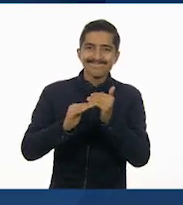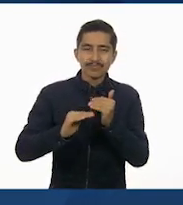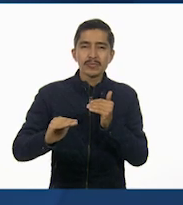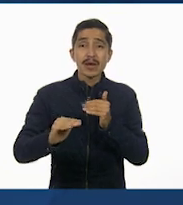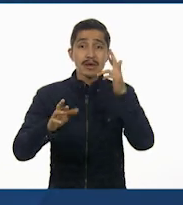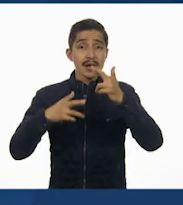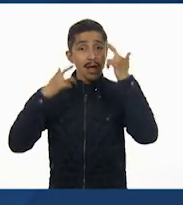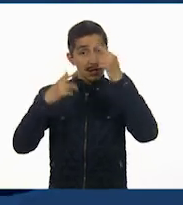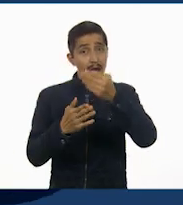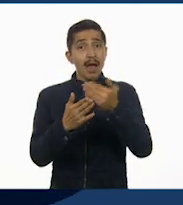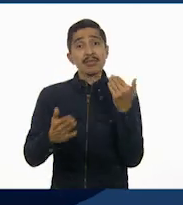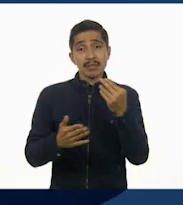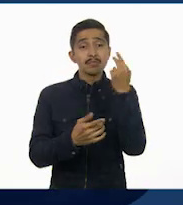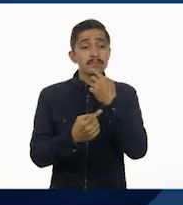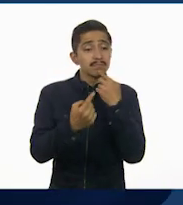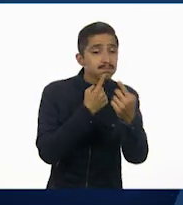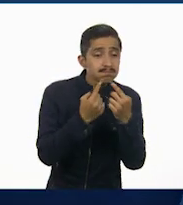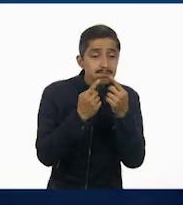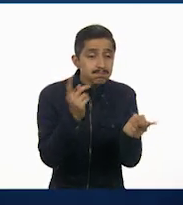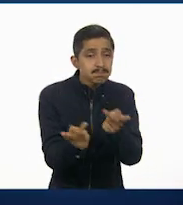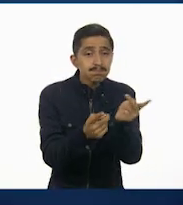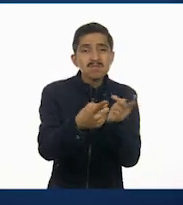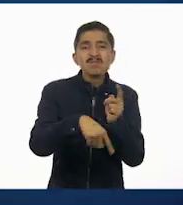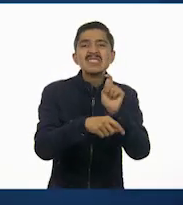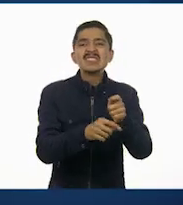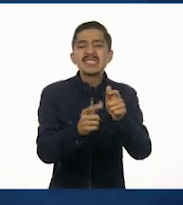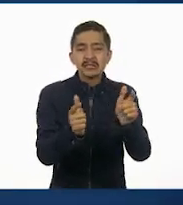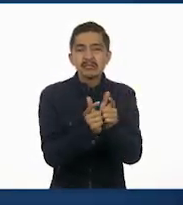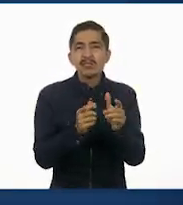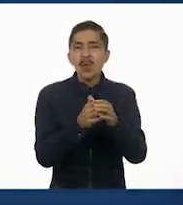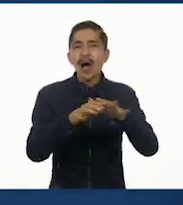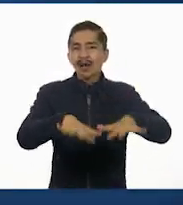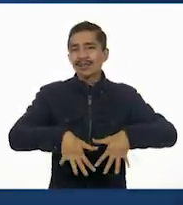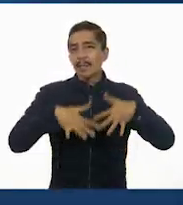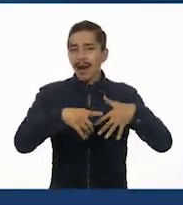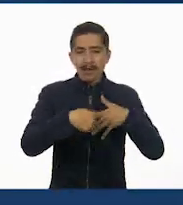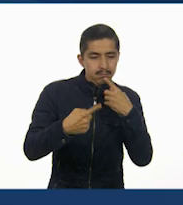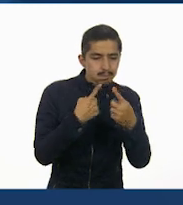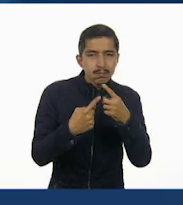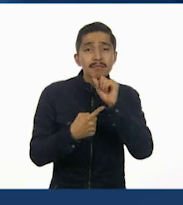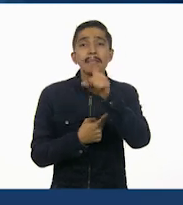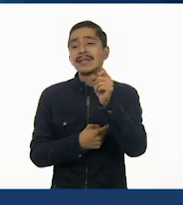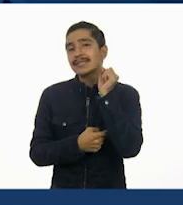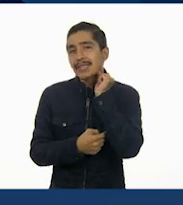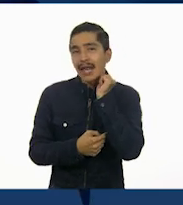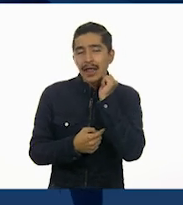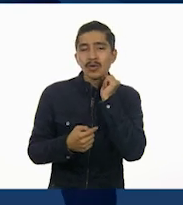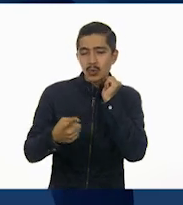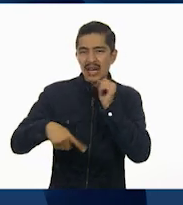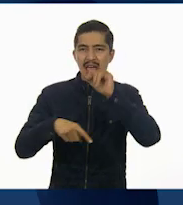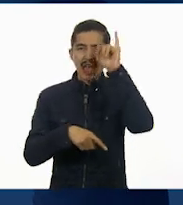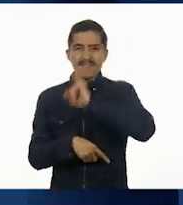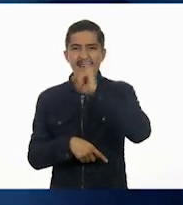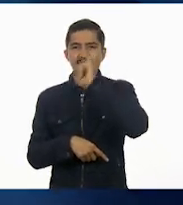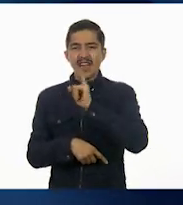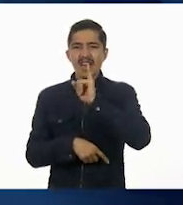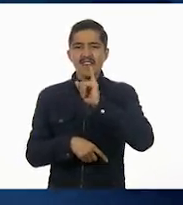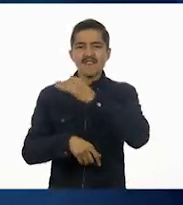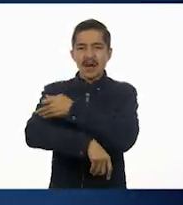debía consultar a la curia, que era una especie de asamblea, y al Senado, formado por los jefes de las